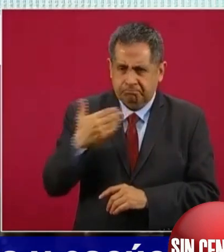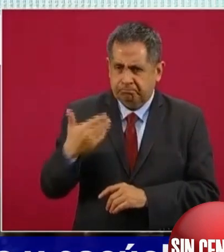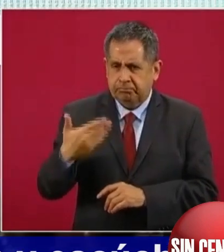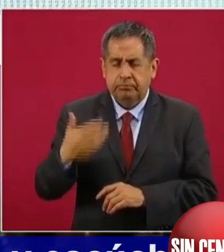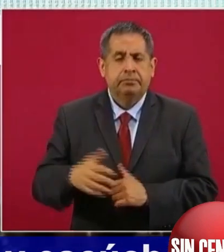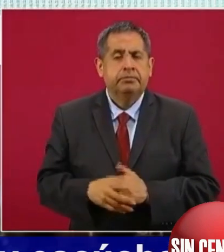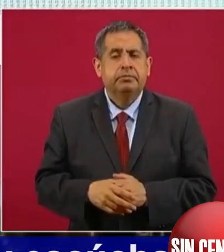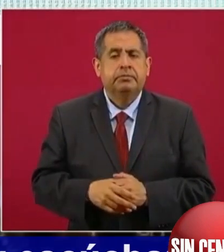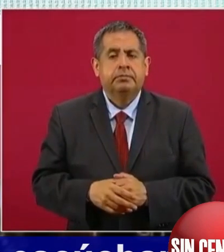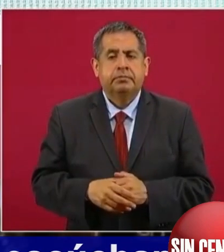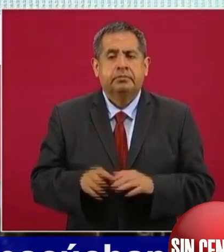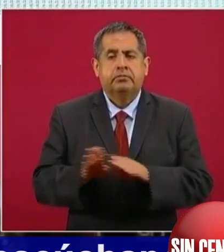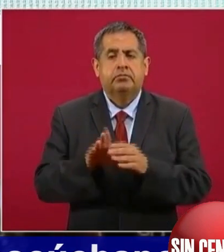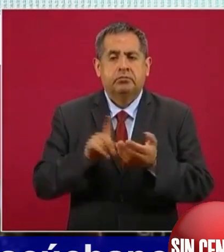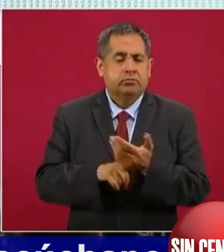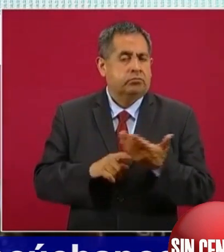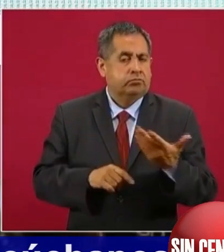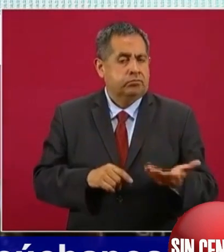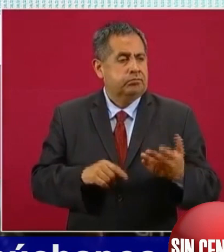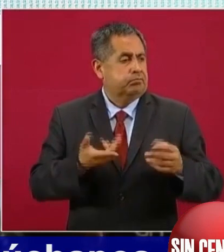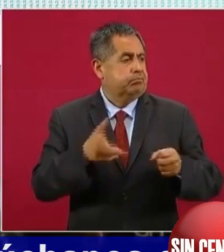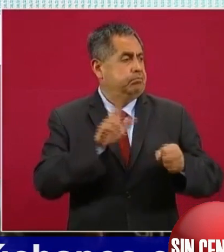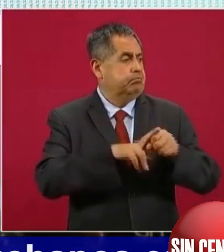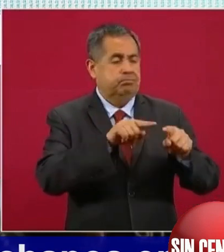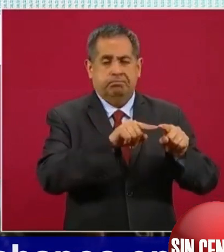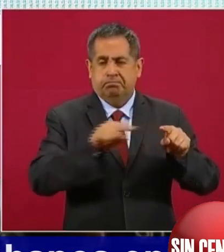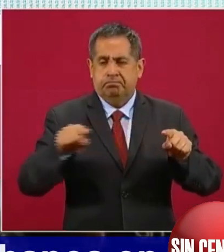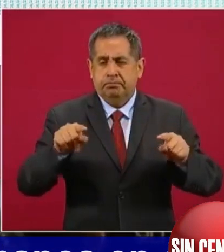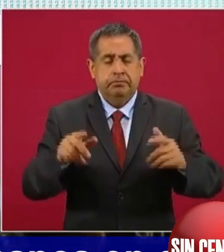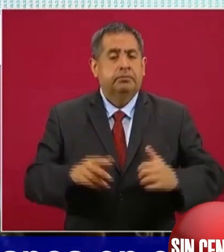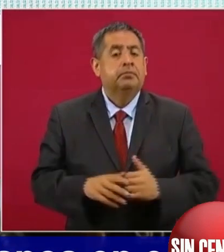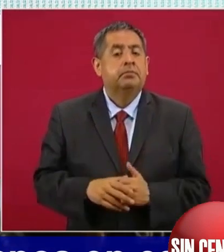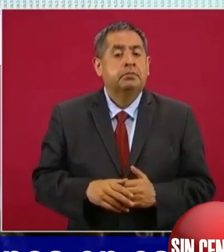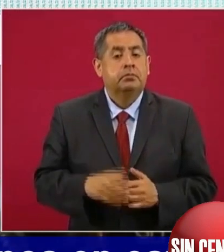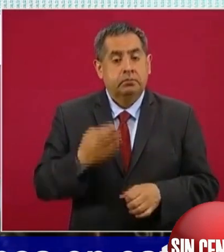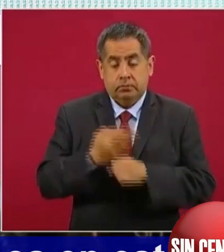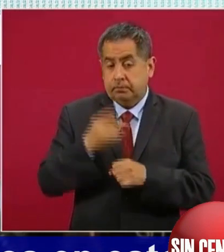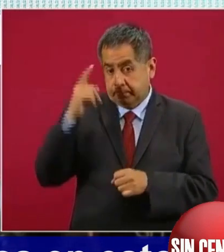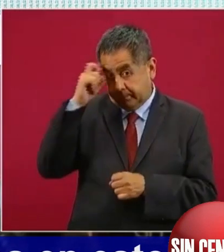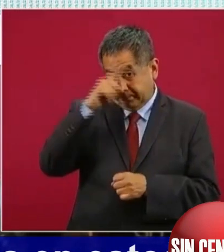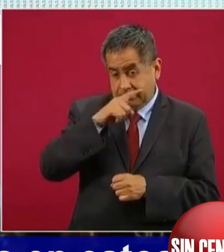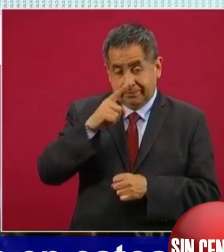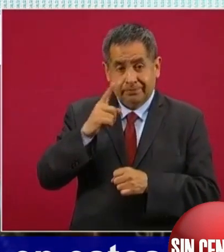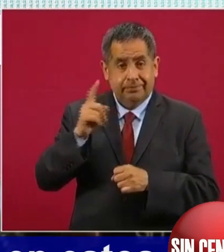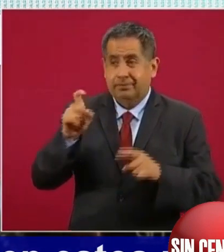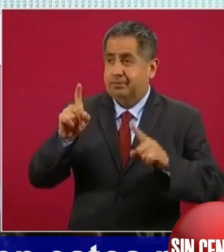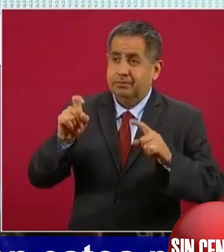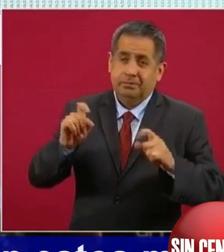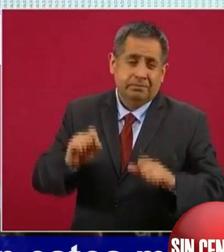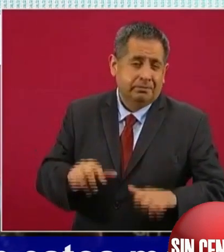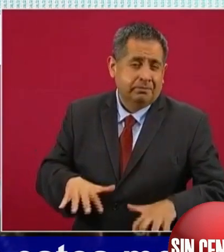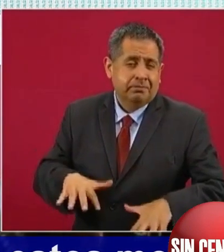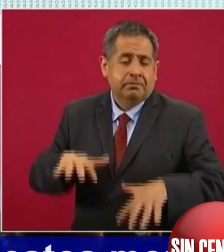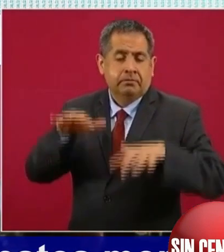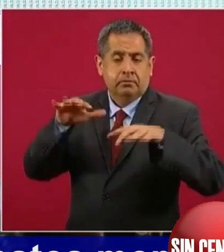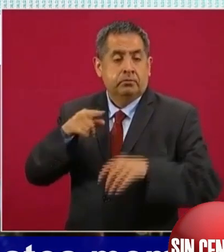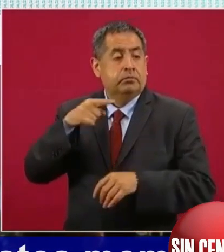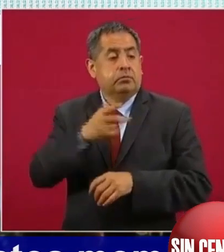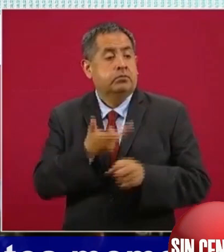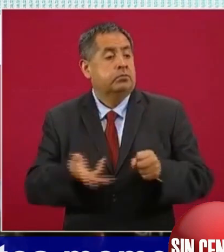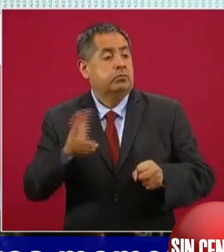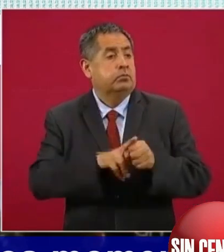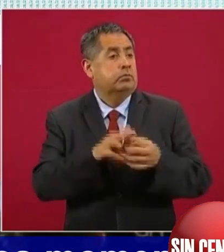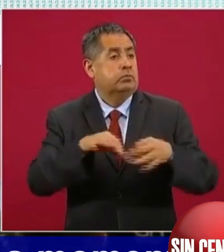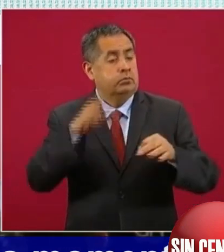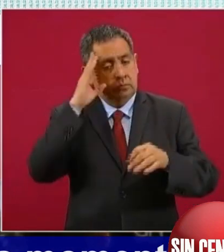esta reducción sostenida de la hospitalización. Ahorita enfrentando retos por la inundación, uno de los hospitales más importantes,